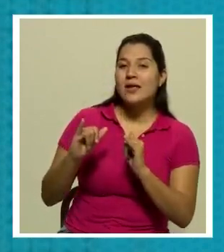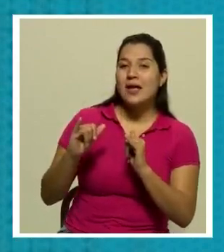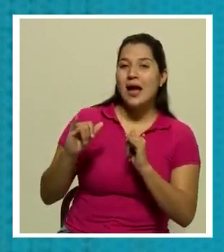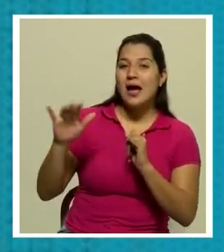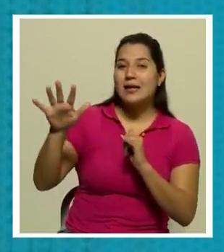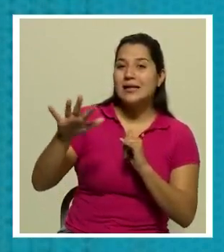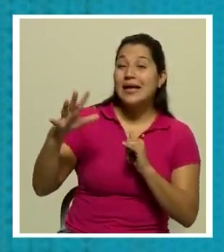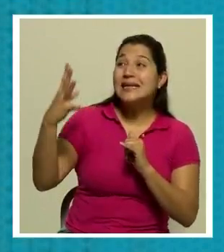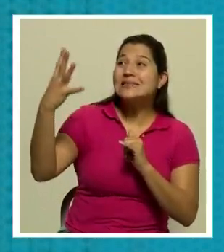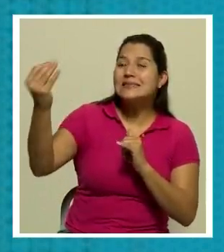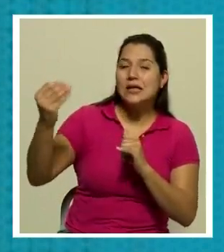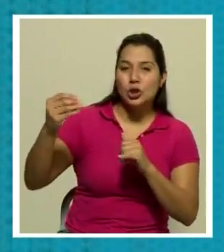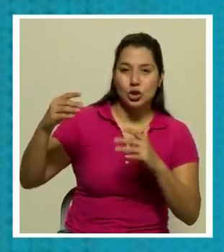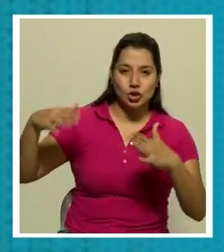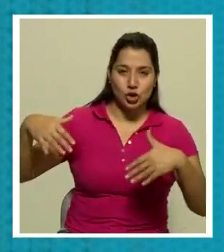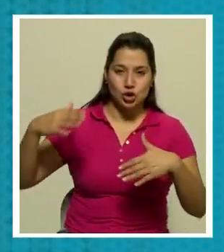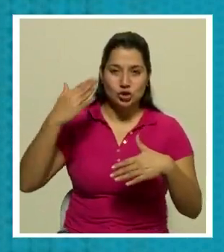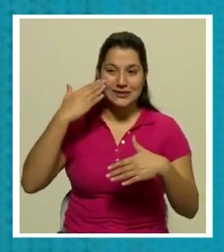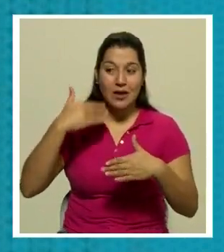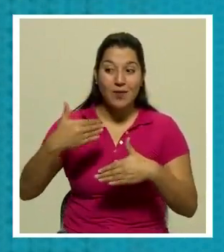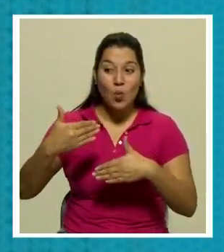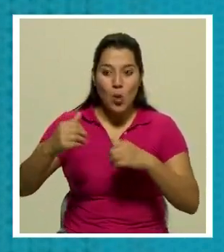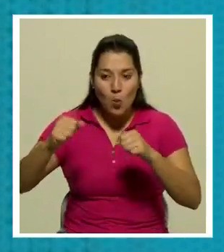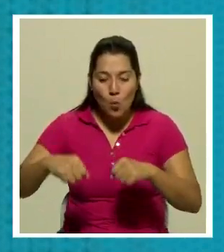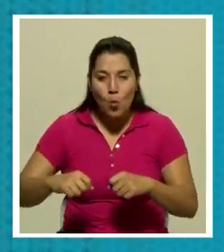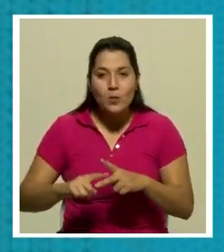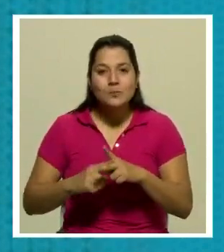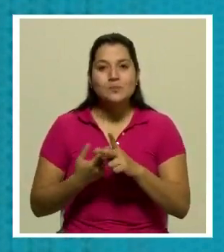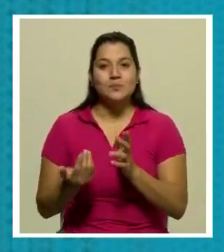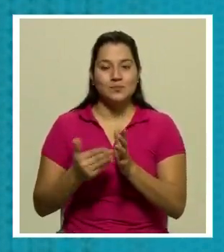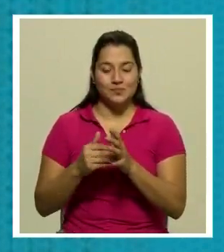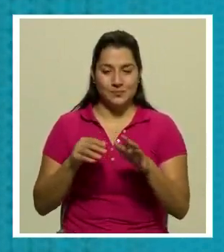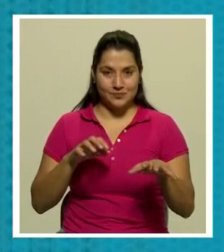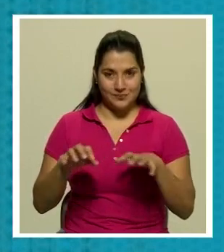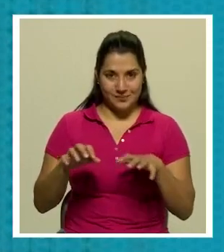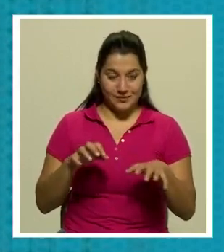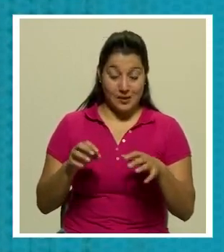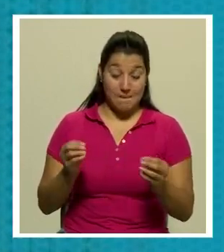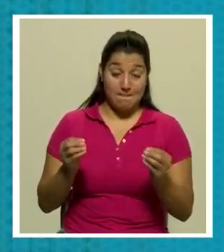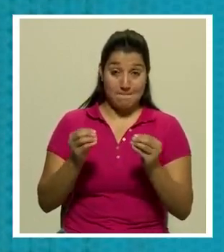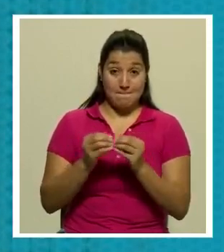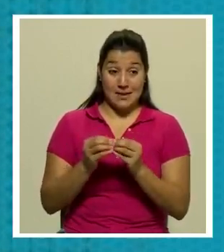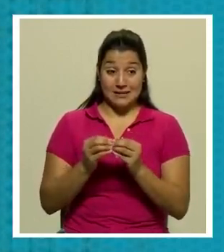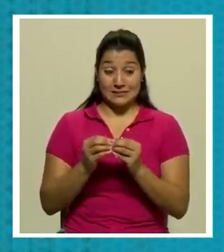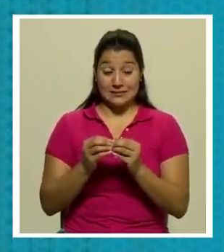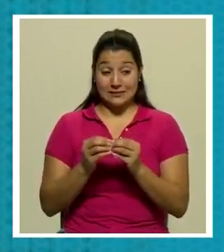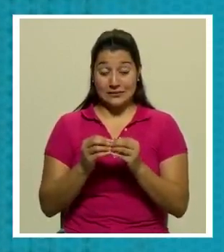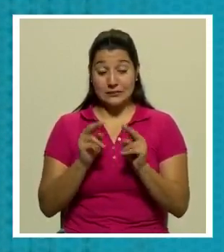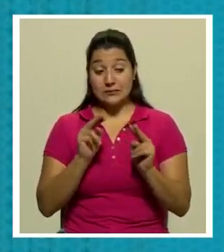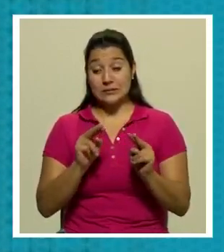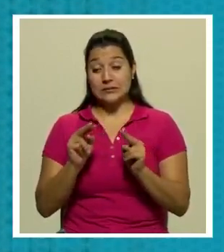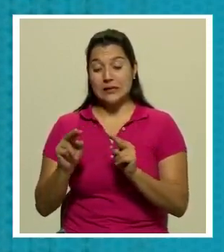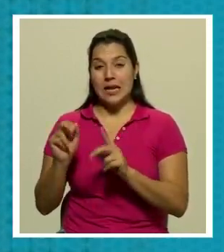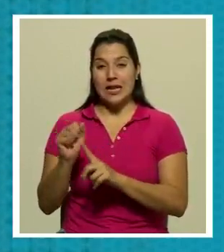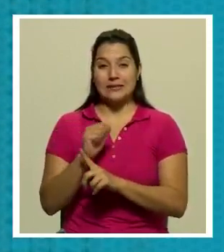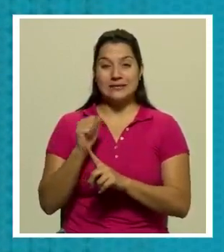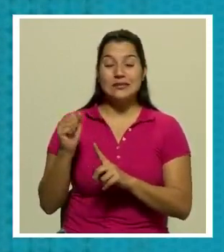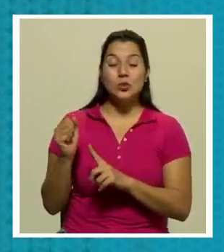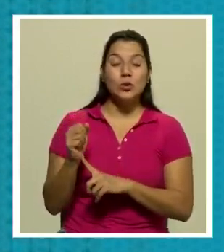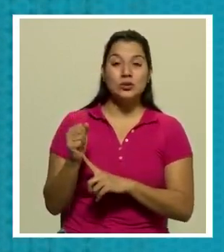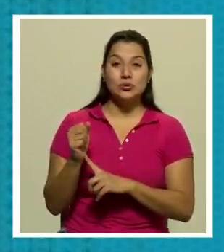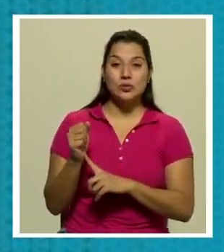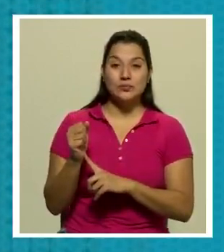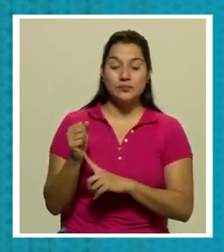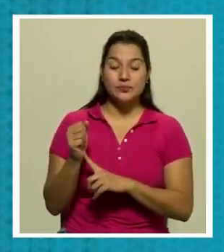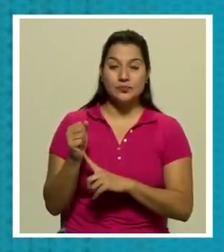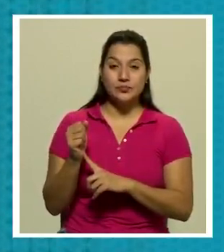pueda recuperar pronto, en particular considerando la situación de contracción significativa